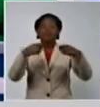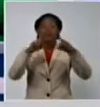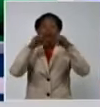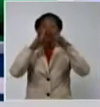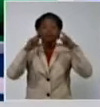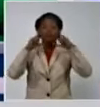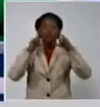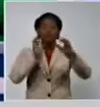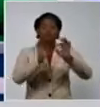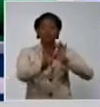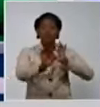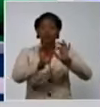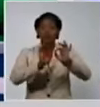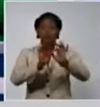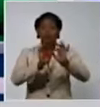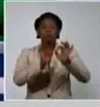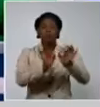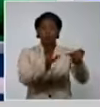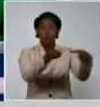elevado.